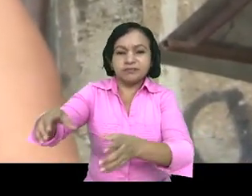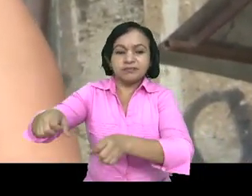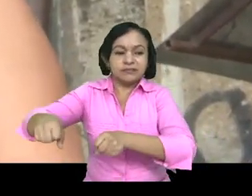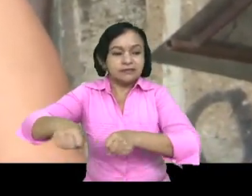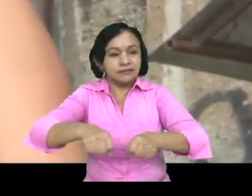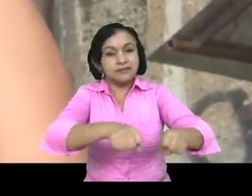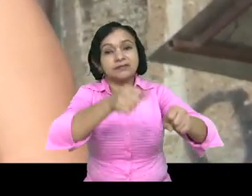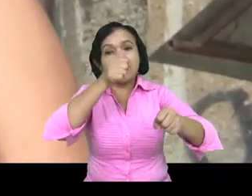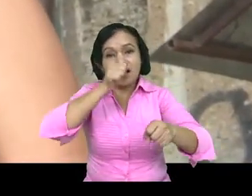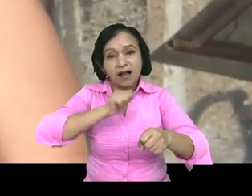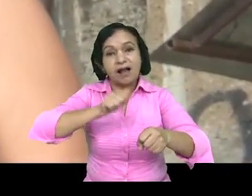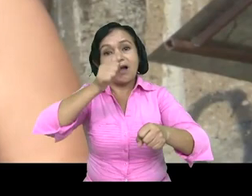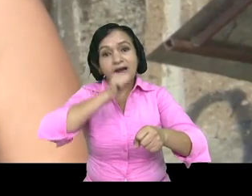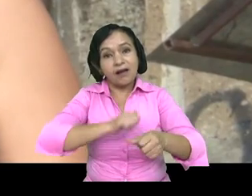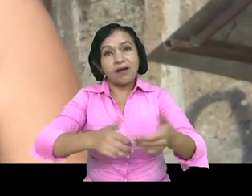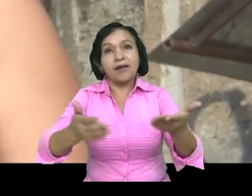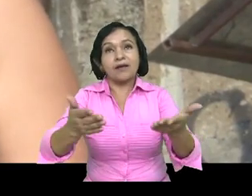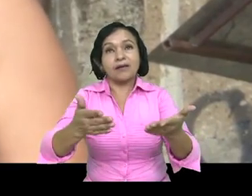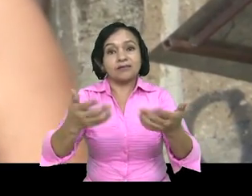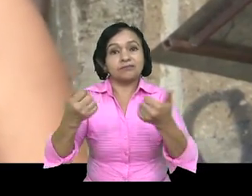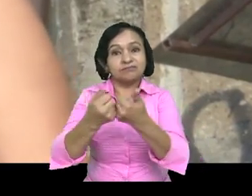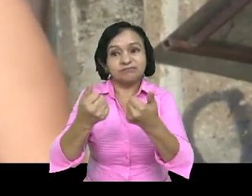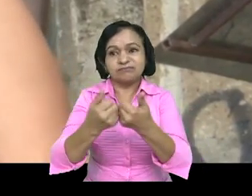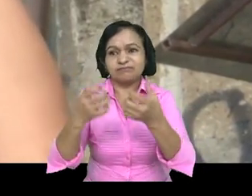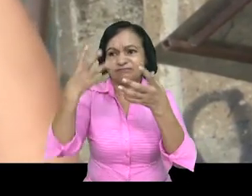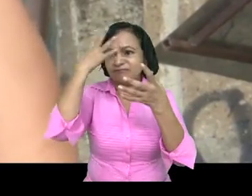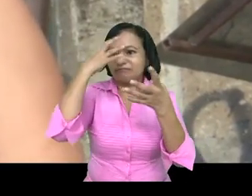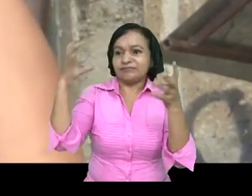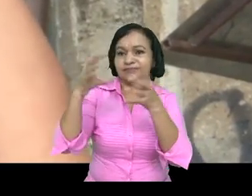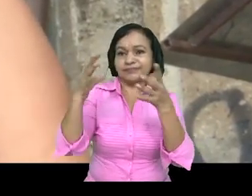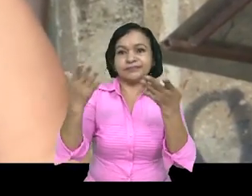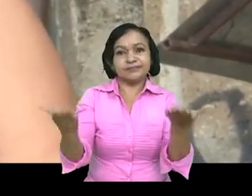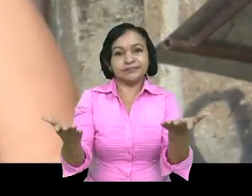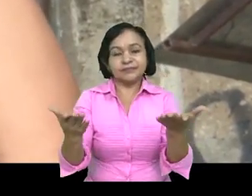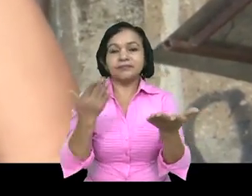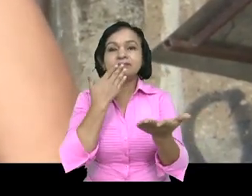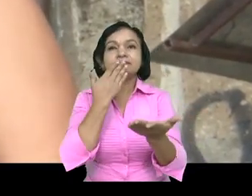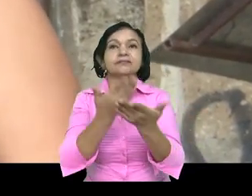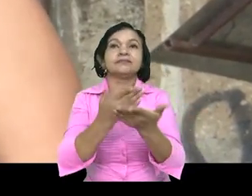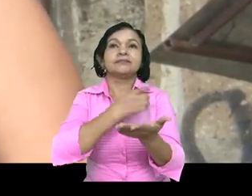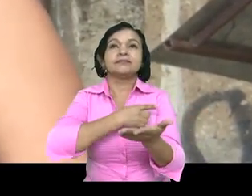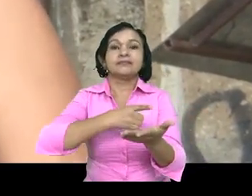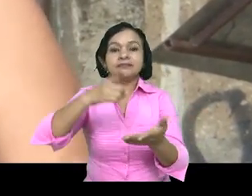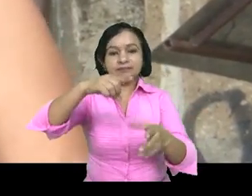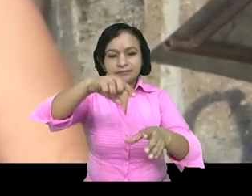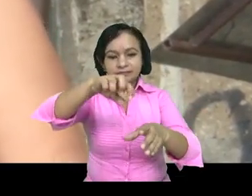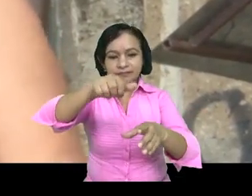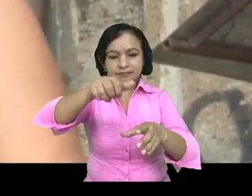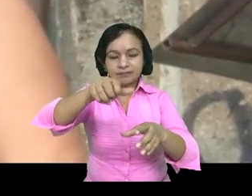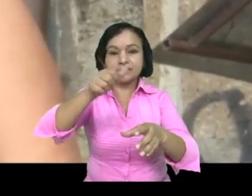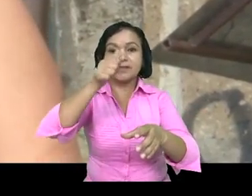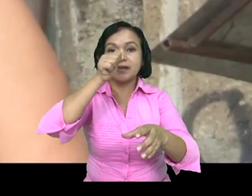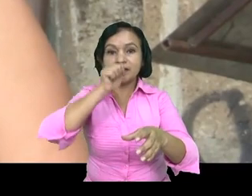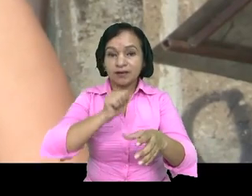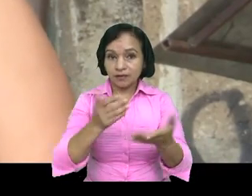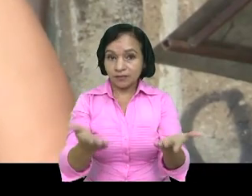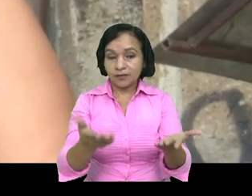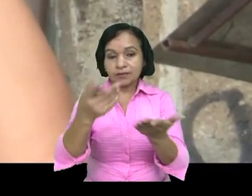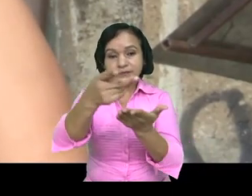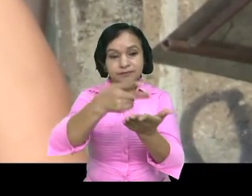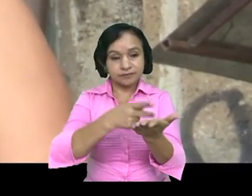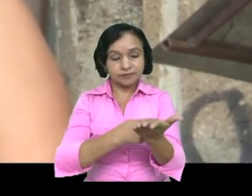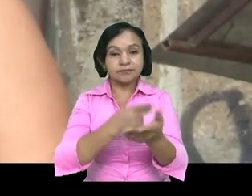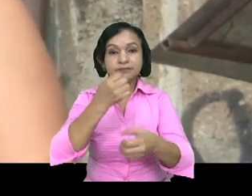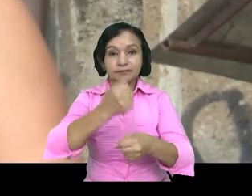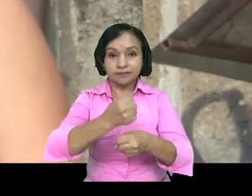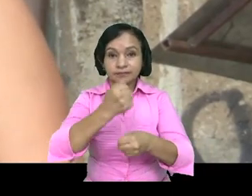agua, ahí se surgían pleitos y todo, pues hoy gracias a Dios que tenemos el agua, pues damos gracias a Dios y también al proyecto que se llevó a cabo,